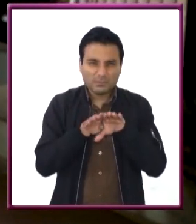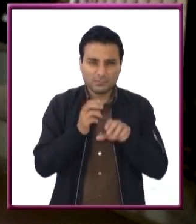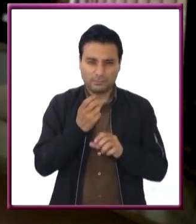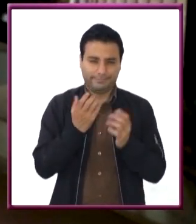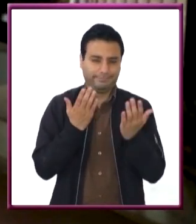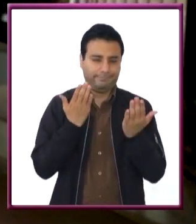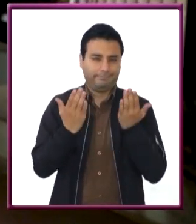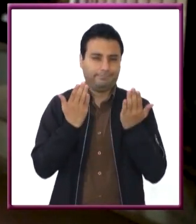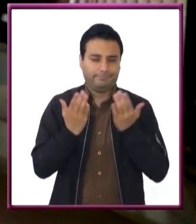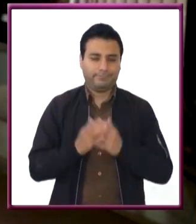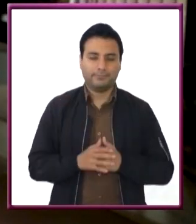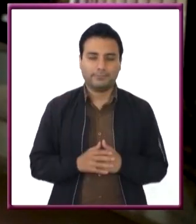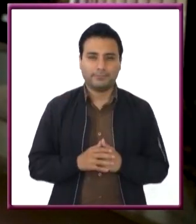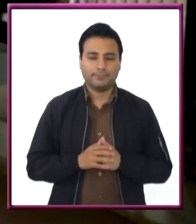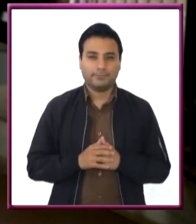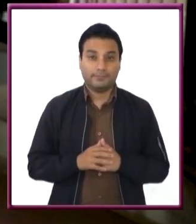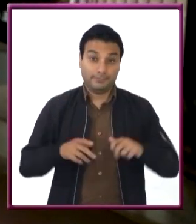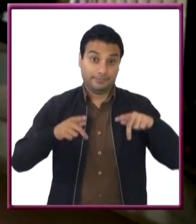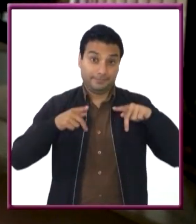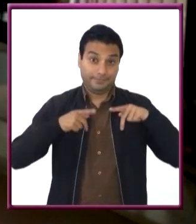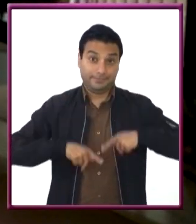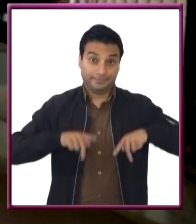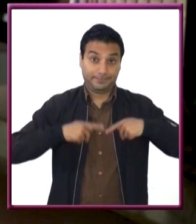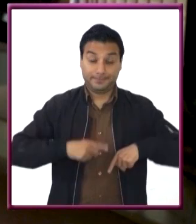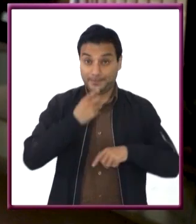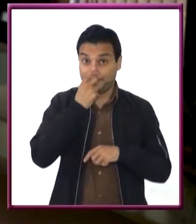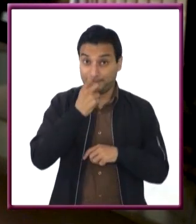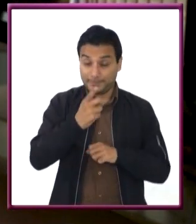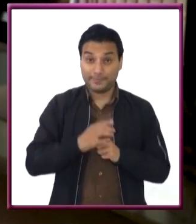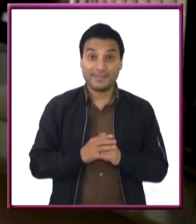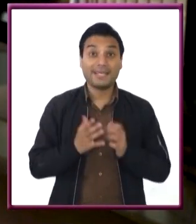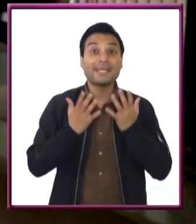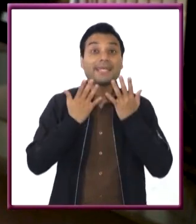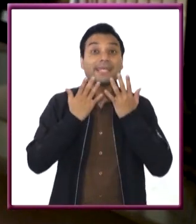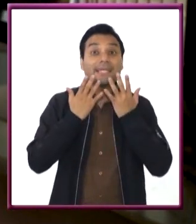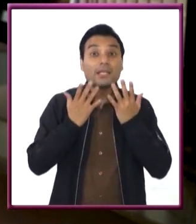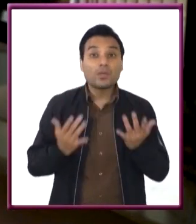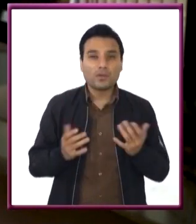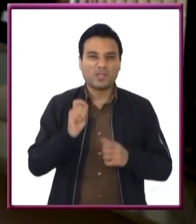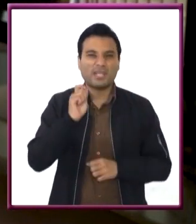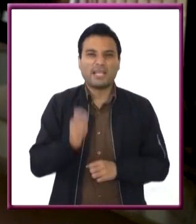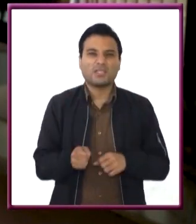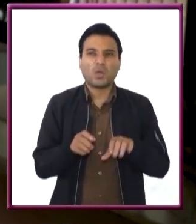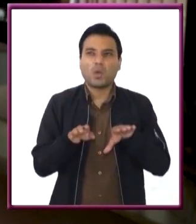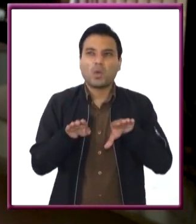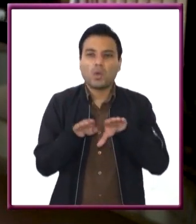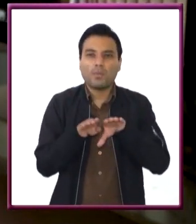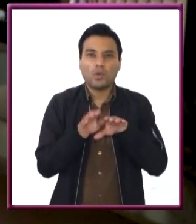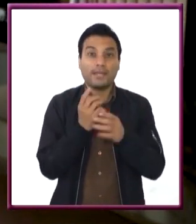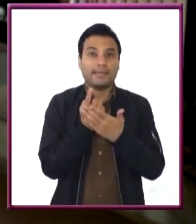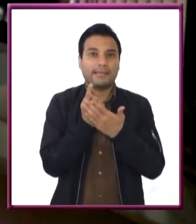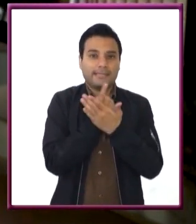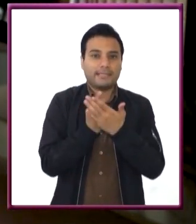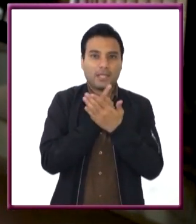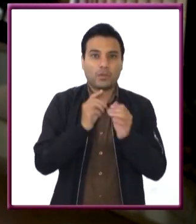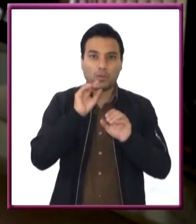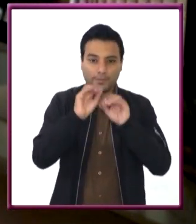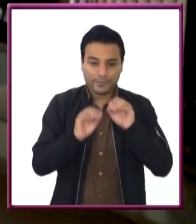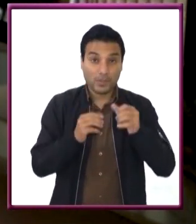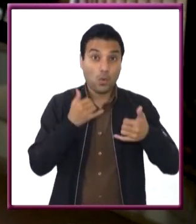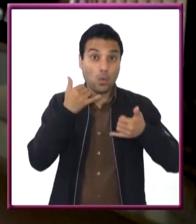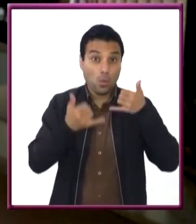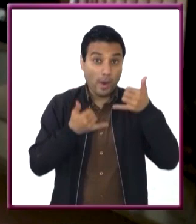tenían inmerso en su cerebro, llegaron a la conclusión que Leonardo da Vinci sería o diseñador de